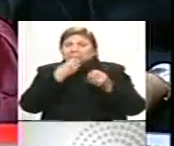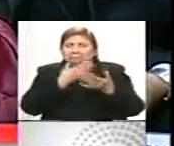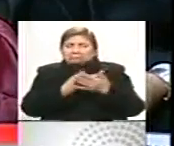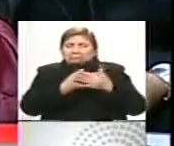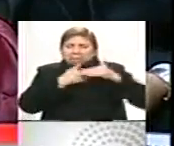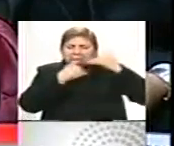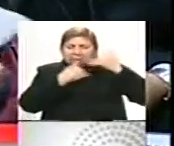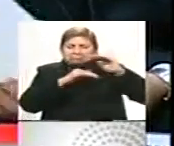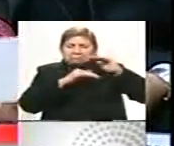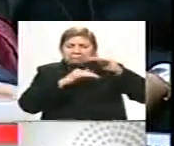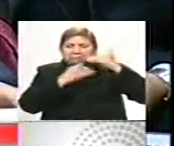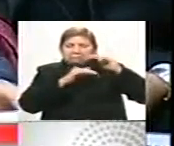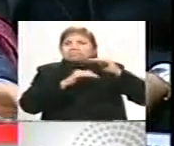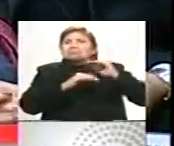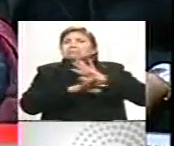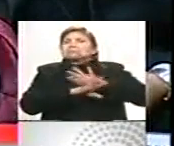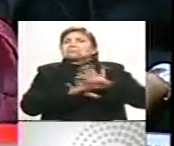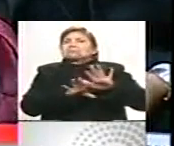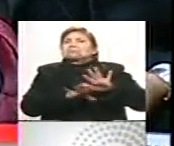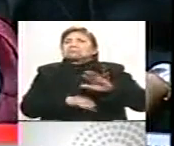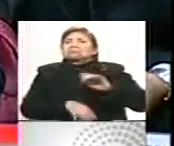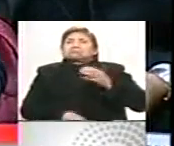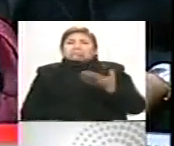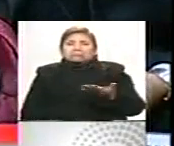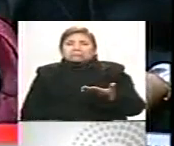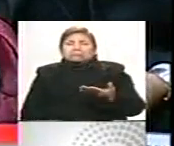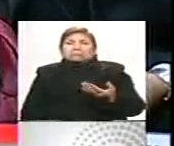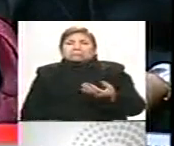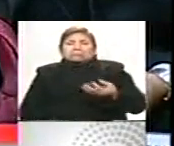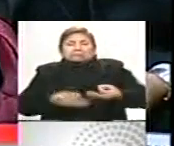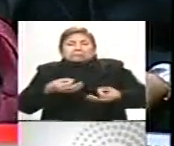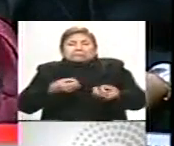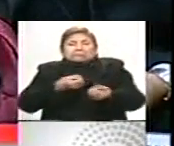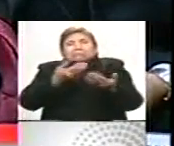límites a la facultad de designar